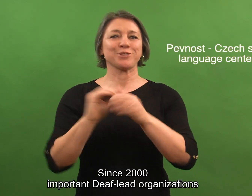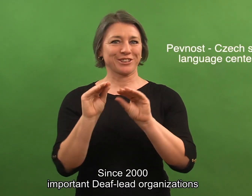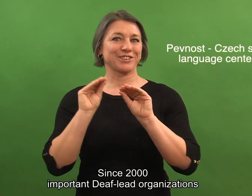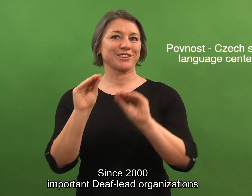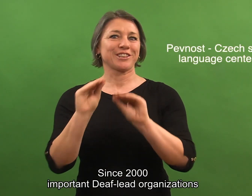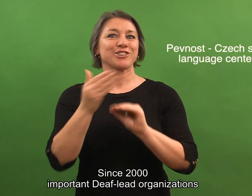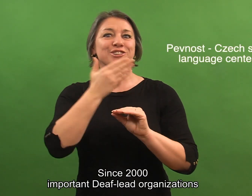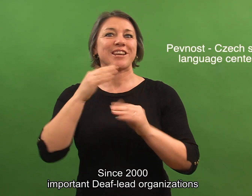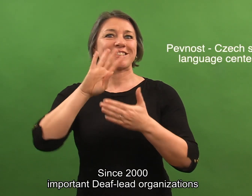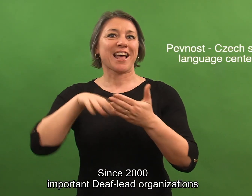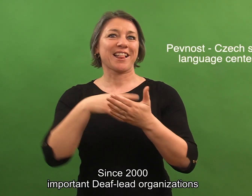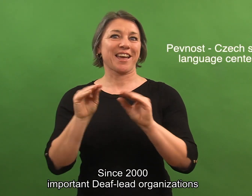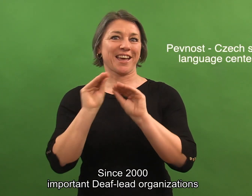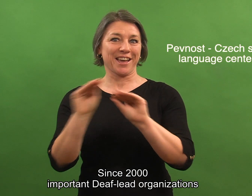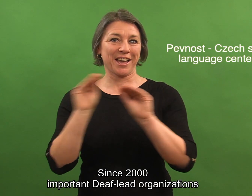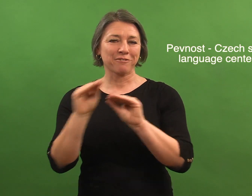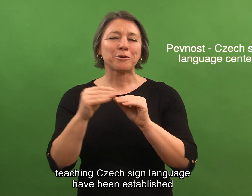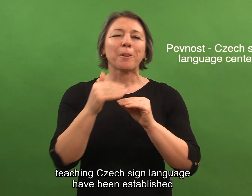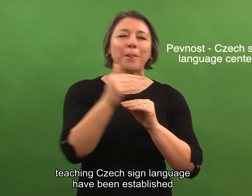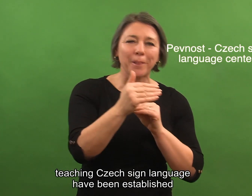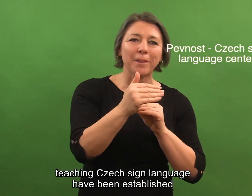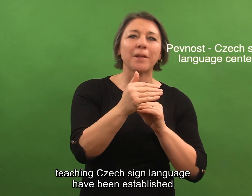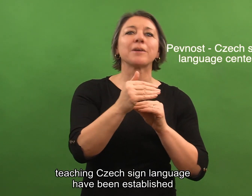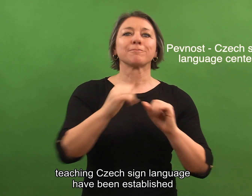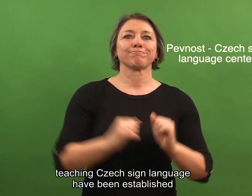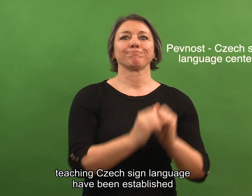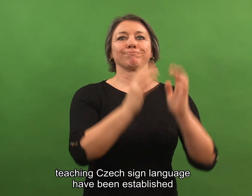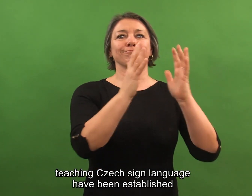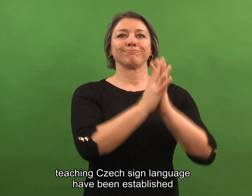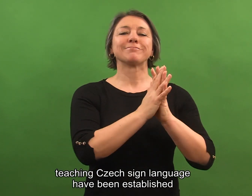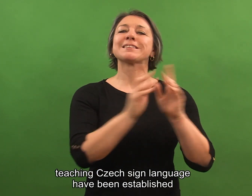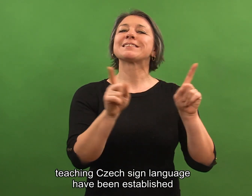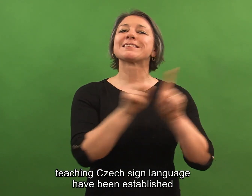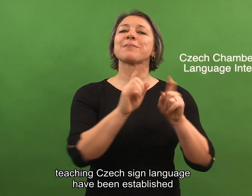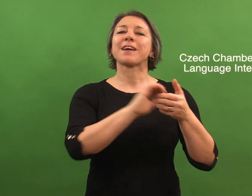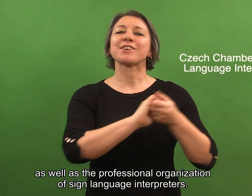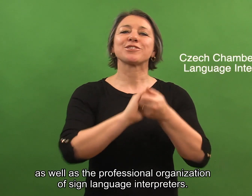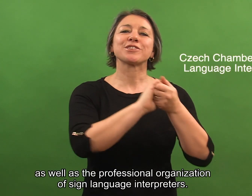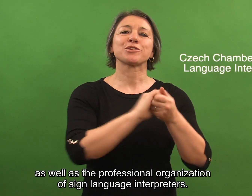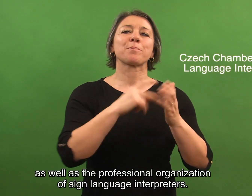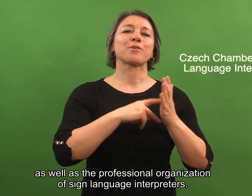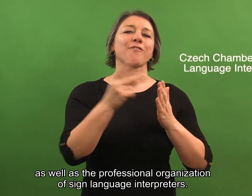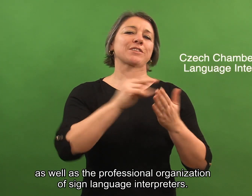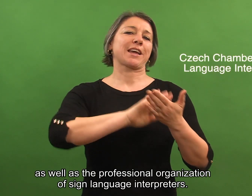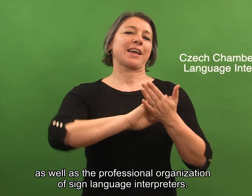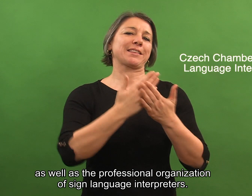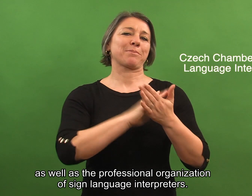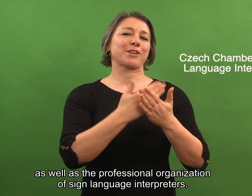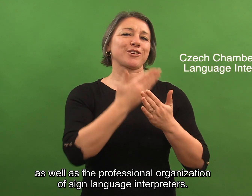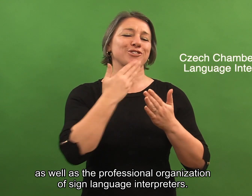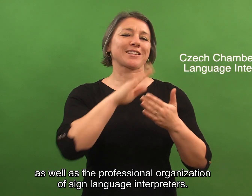y también en la aplicación práctica, entre ellos la interpretación. Desde el año 2000, varias